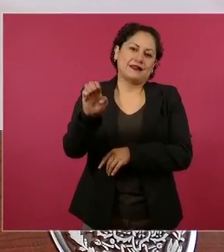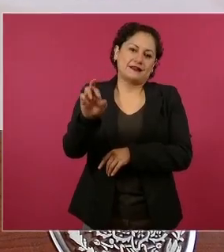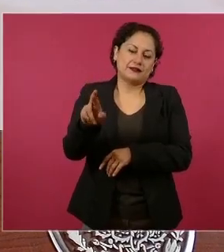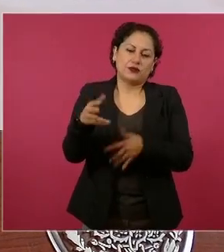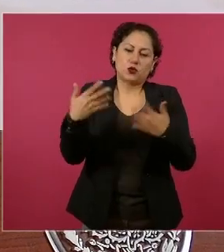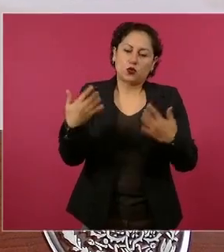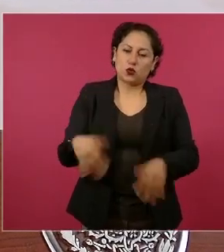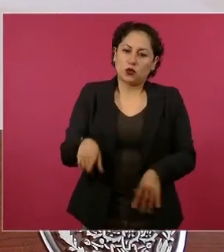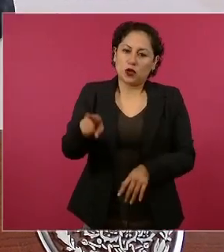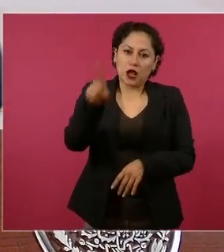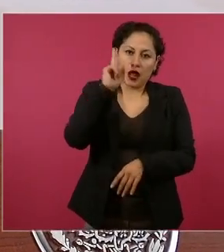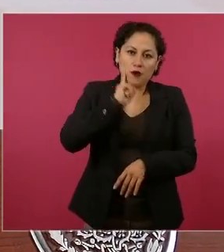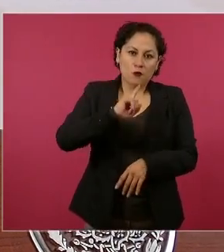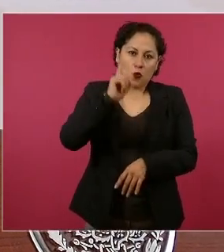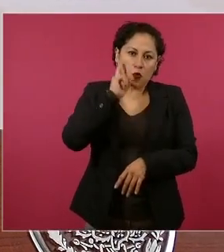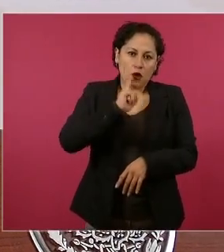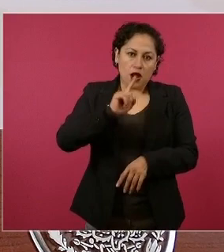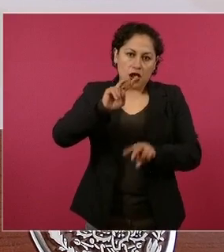politóloga